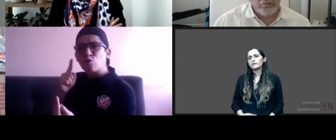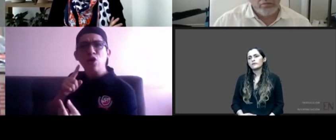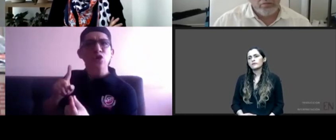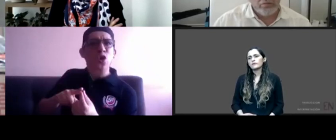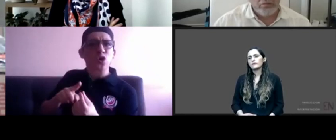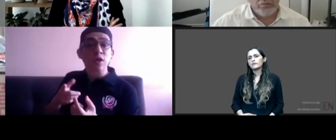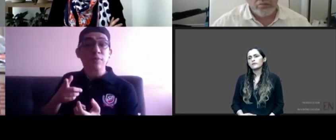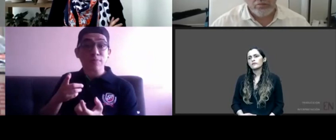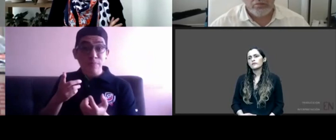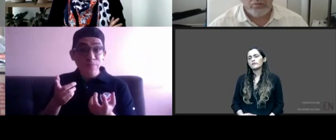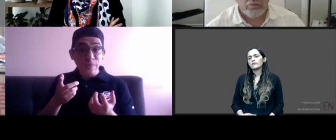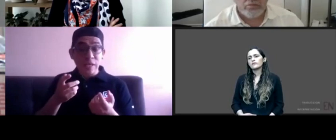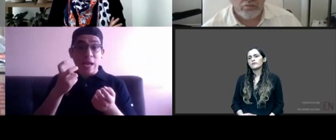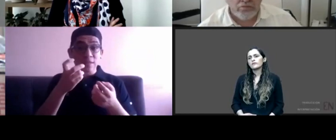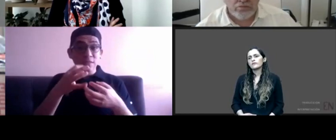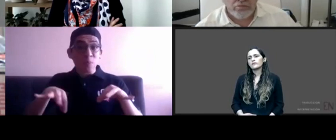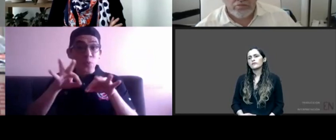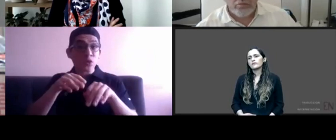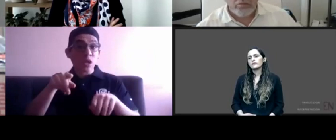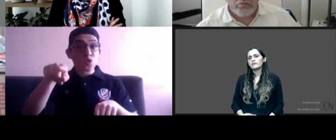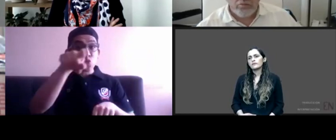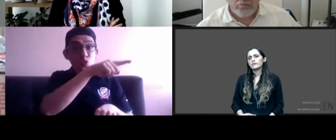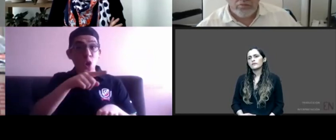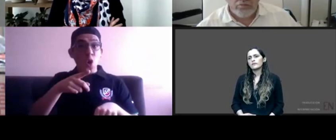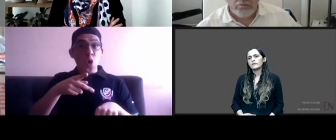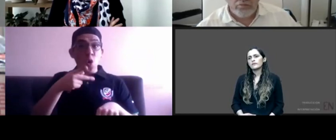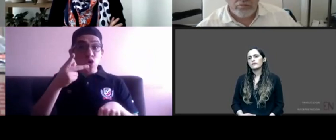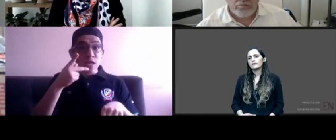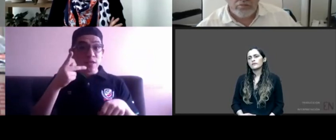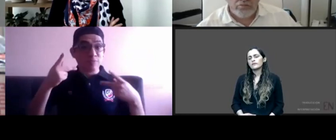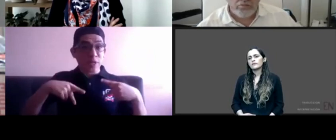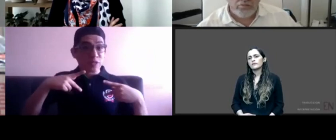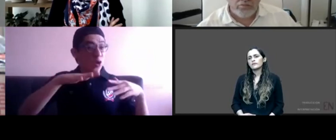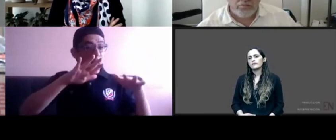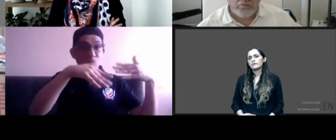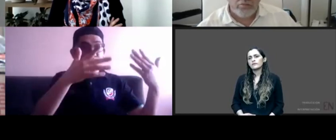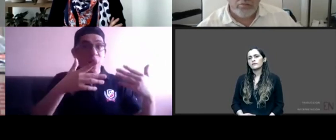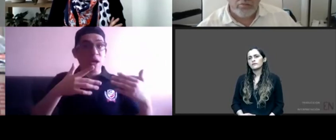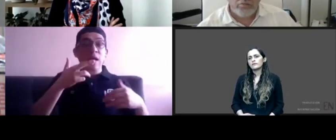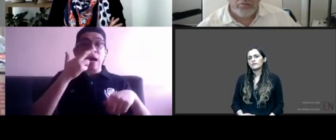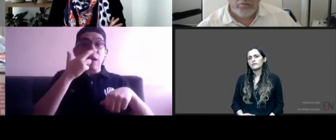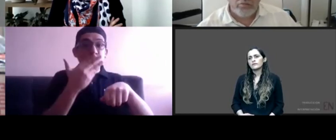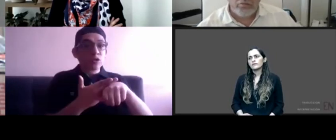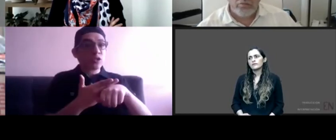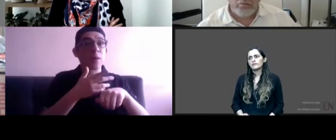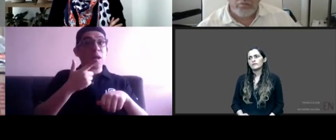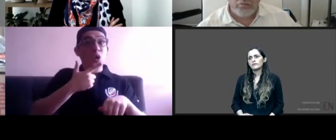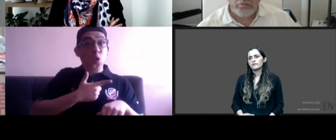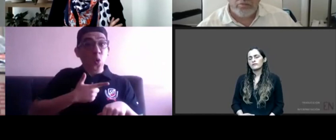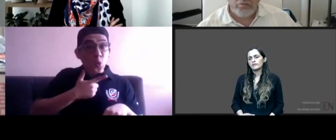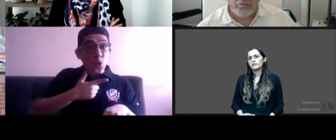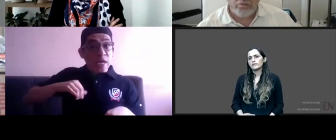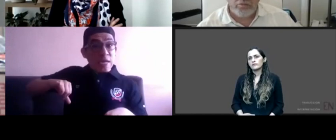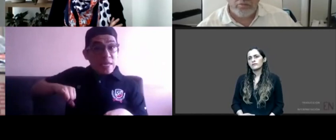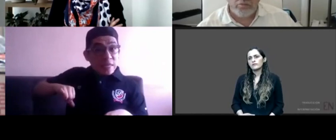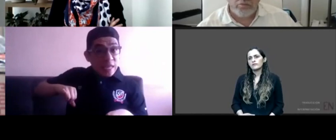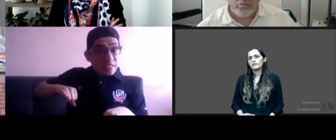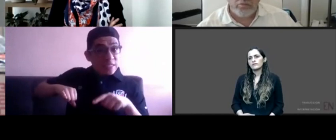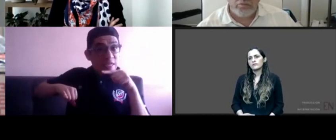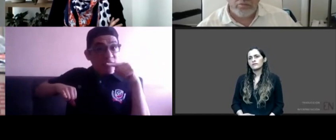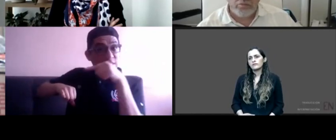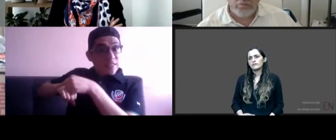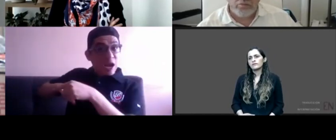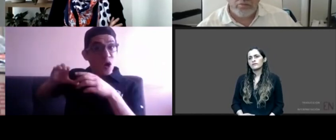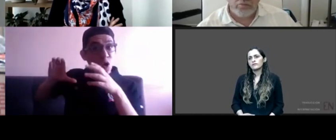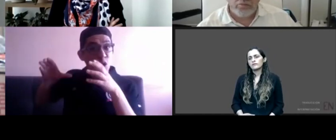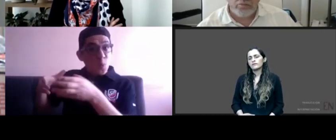dónde hay una escuela para niños sordos? ¿Y dónde podemos llevar a nuestros niños y a nuestros jóvenes sordos? Ni siquiera existe esa información.